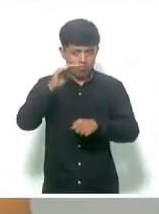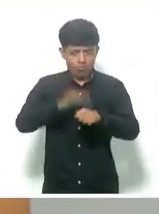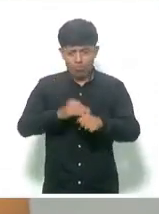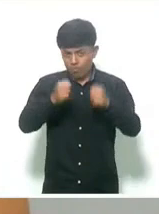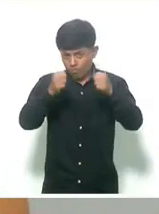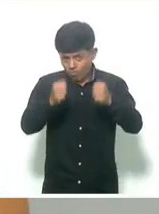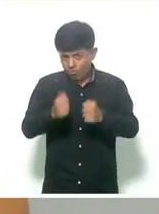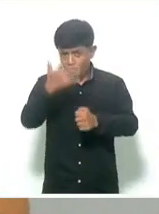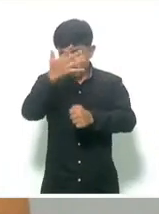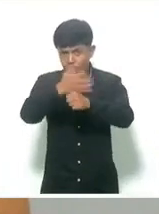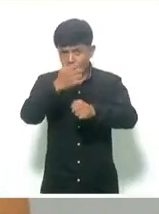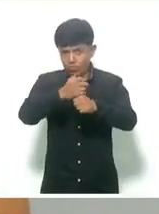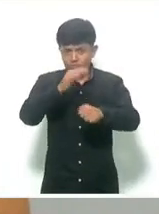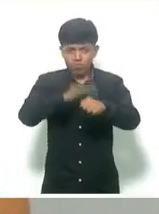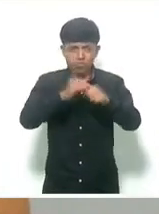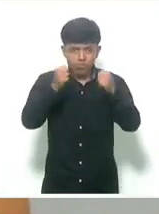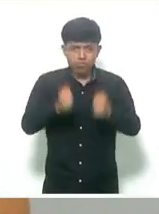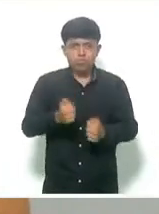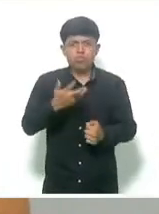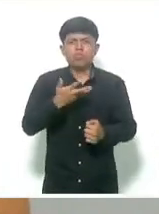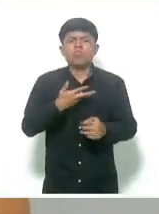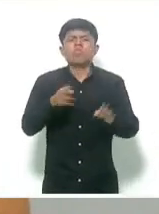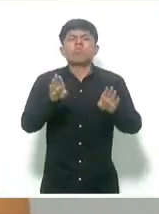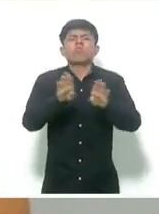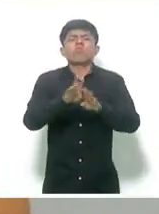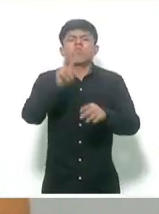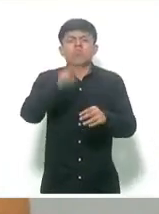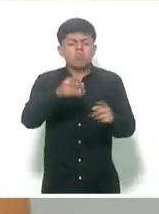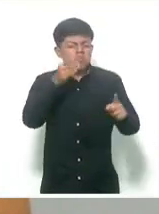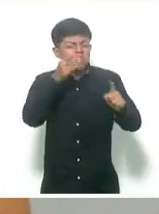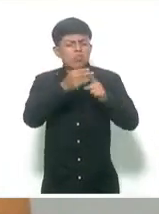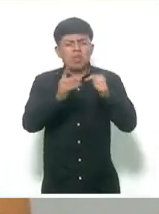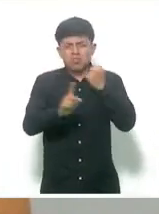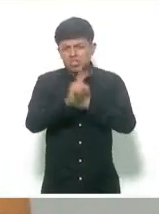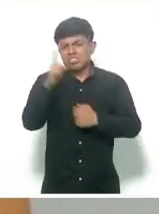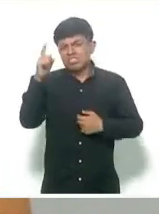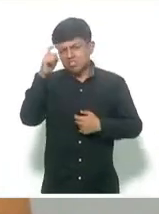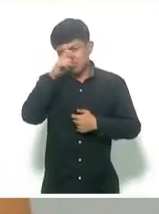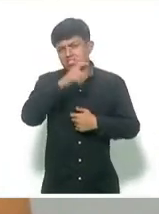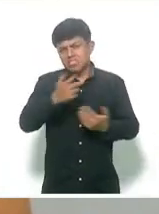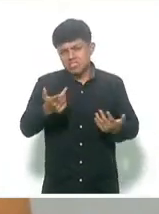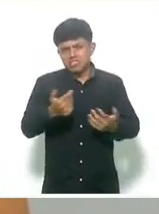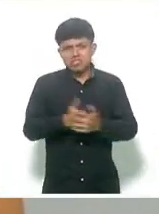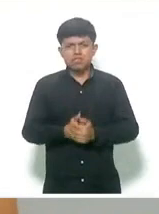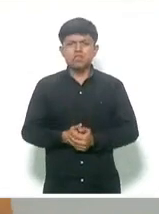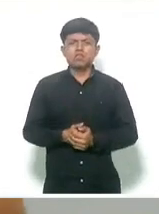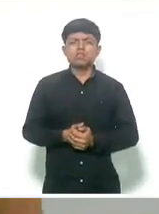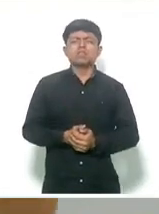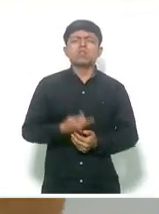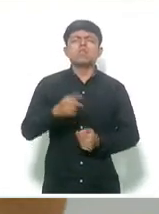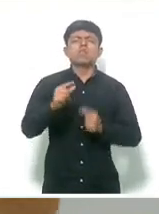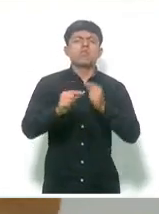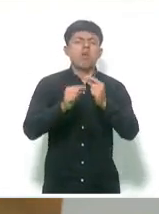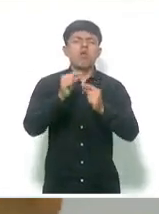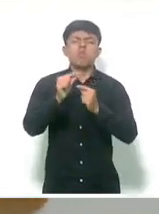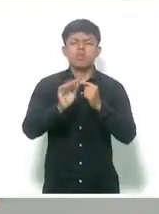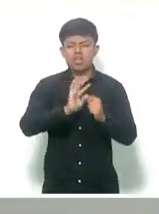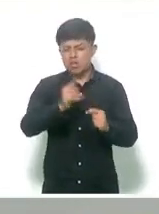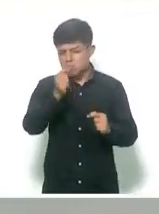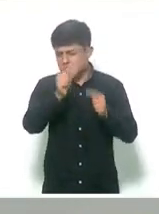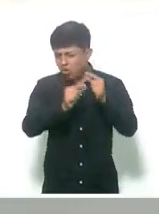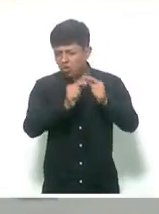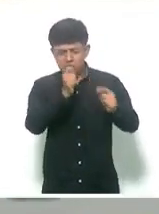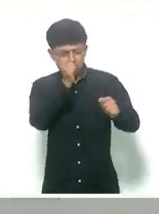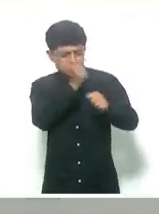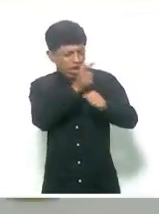seguros El quinto más más seguro tenemos eh grandes retos pero también cada vez vamos eh teniendo mayor precisión en la